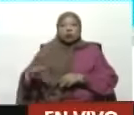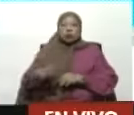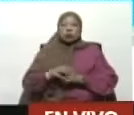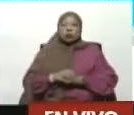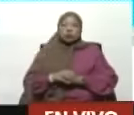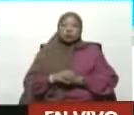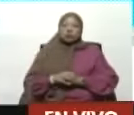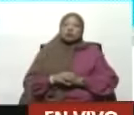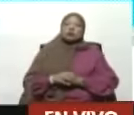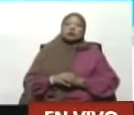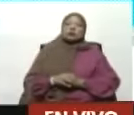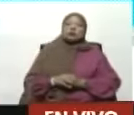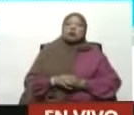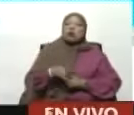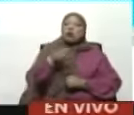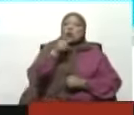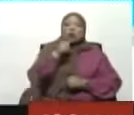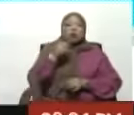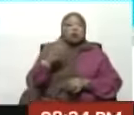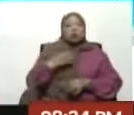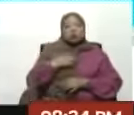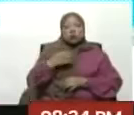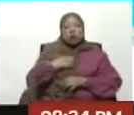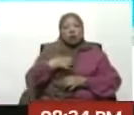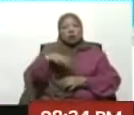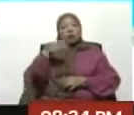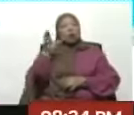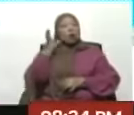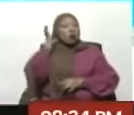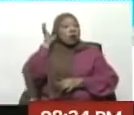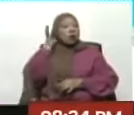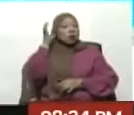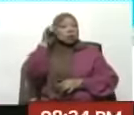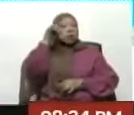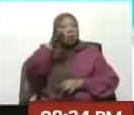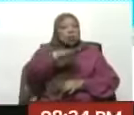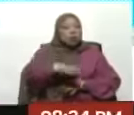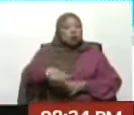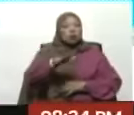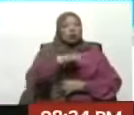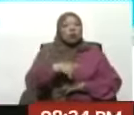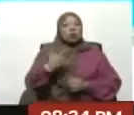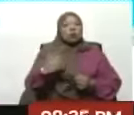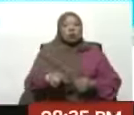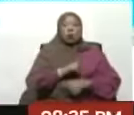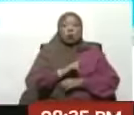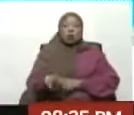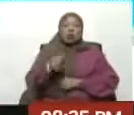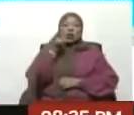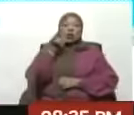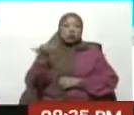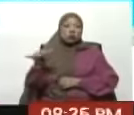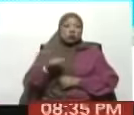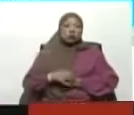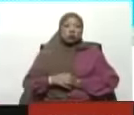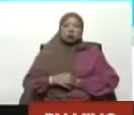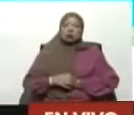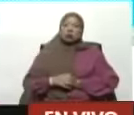No saben la fuerza de resistencia y la conciencia que tiene nuestro pueblo, pero estoy obligado a denunciarlo.